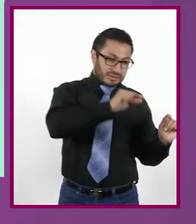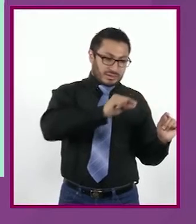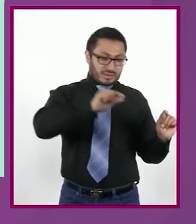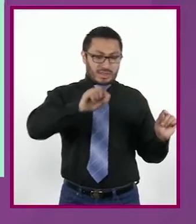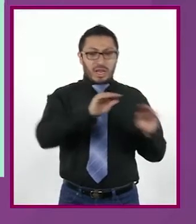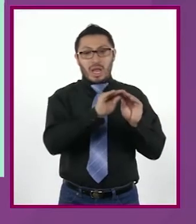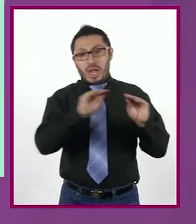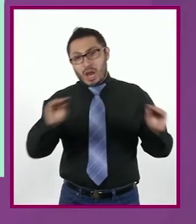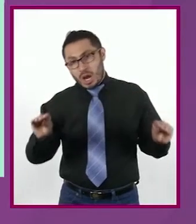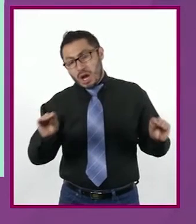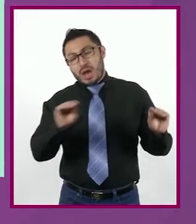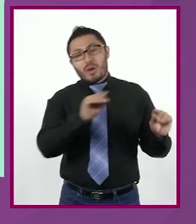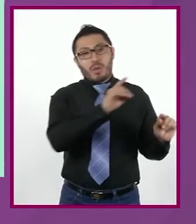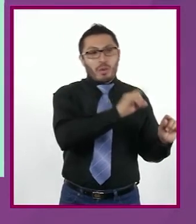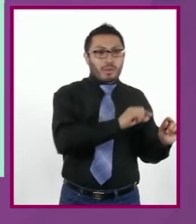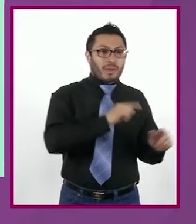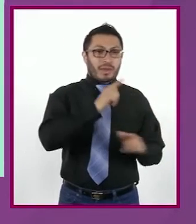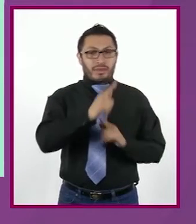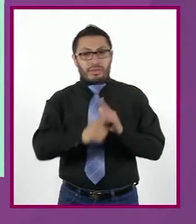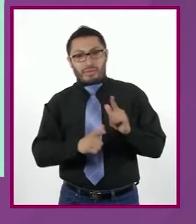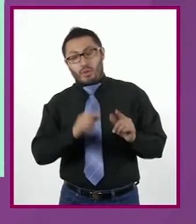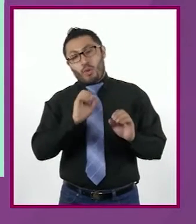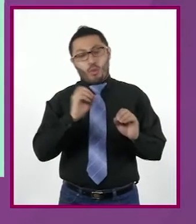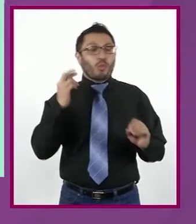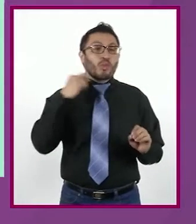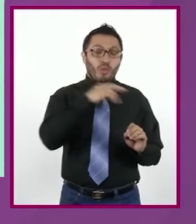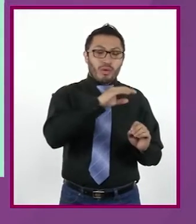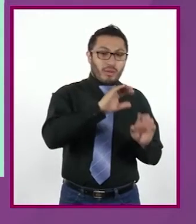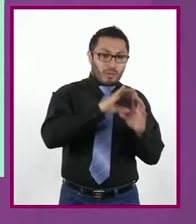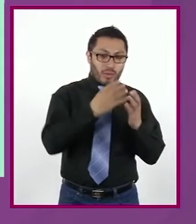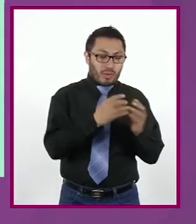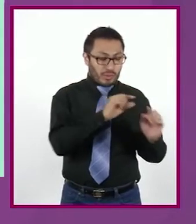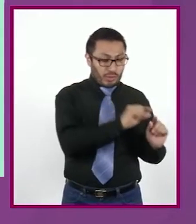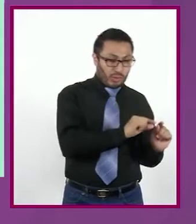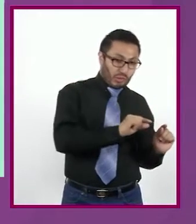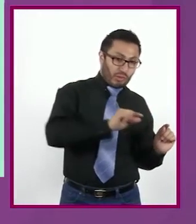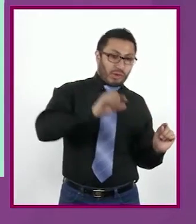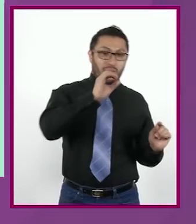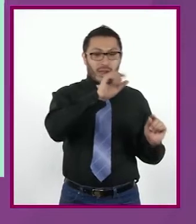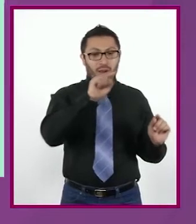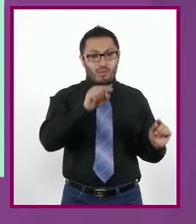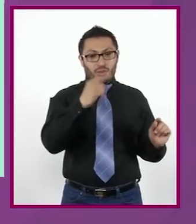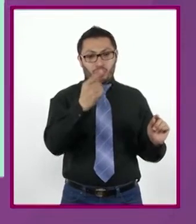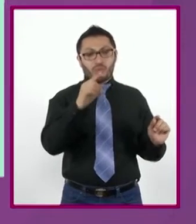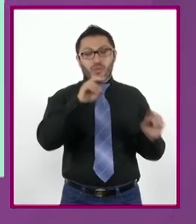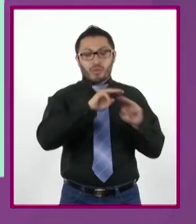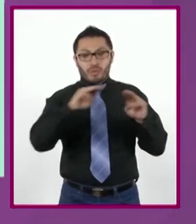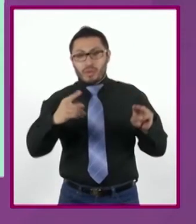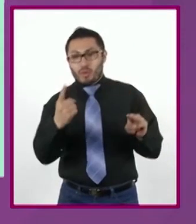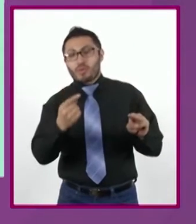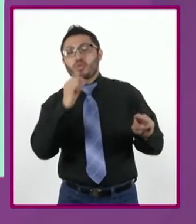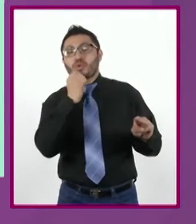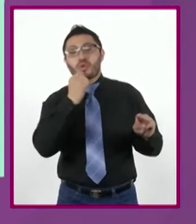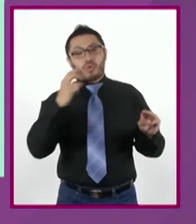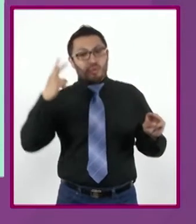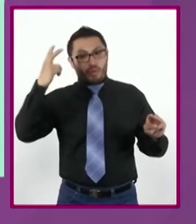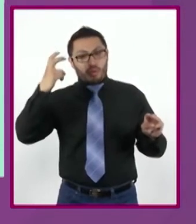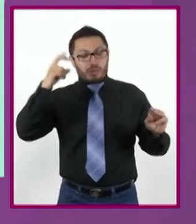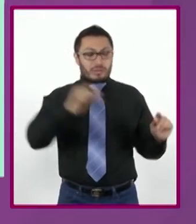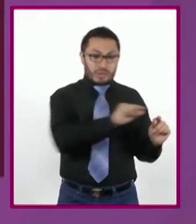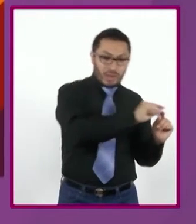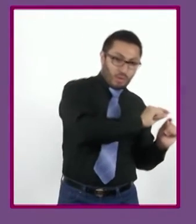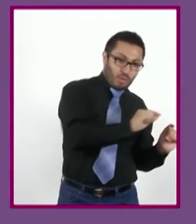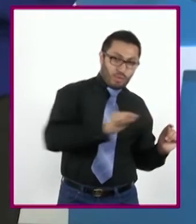movimiento uniformemente acelerado del balín, que tiene una aceleración de 0.1 metros por segundo al cuadrado.